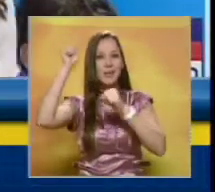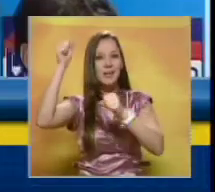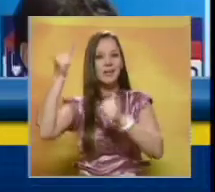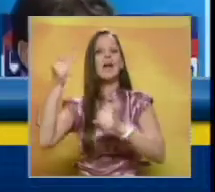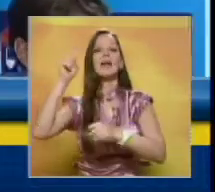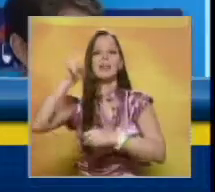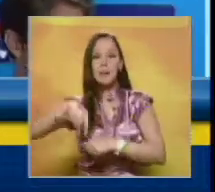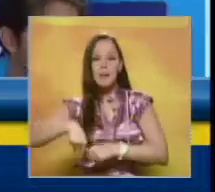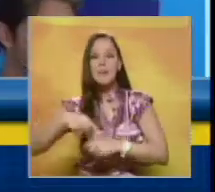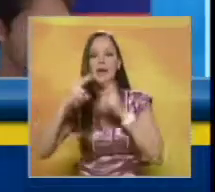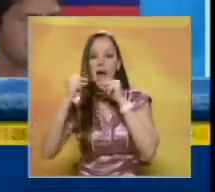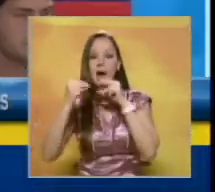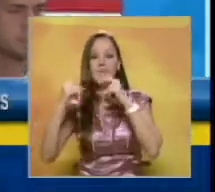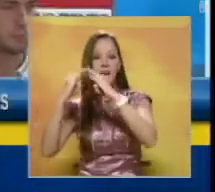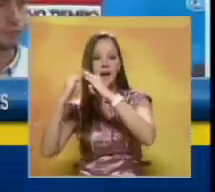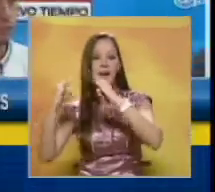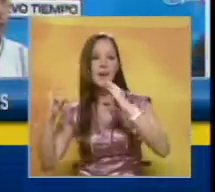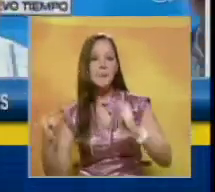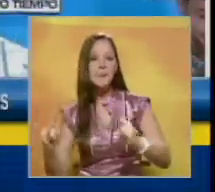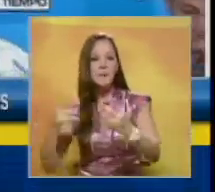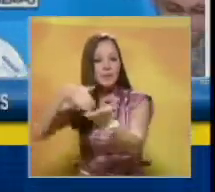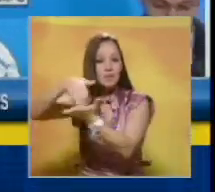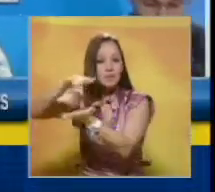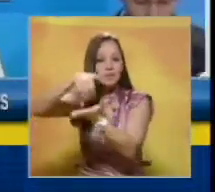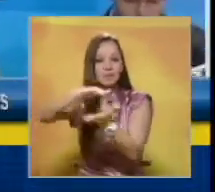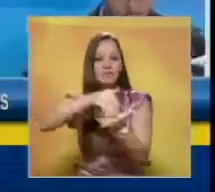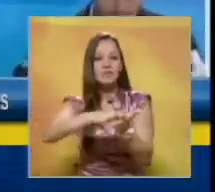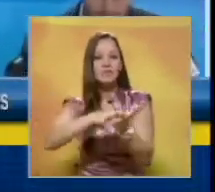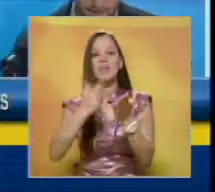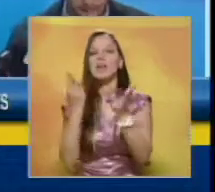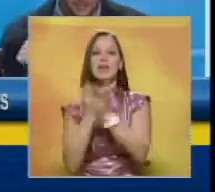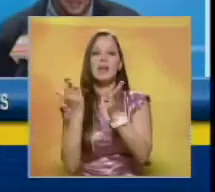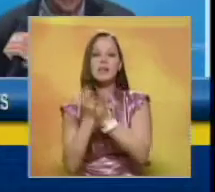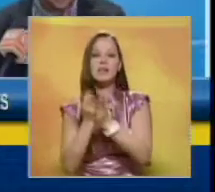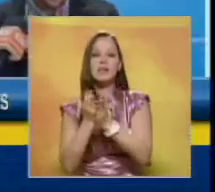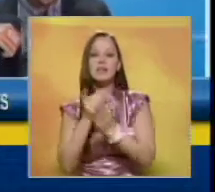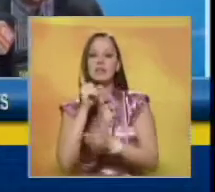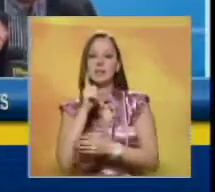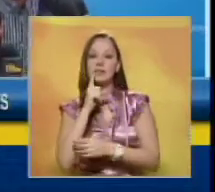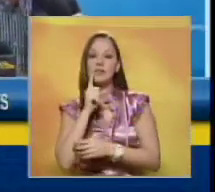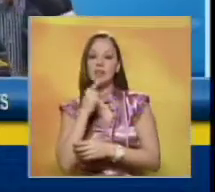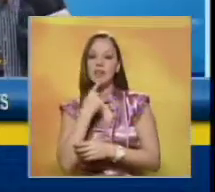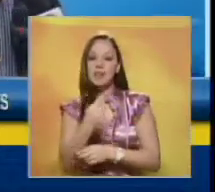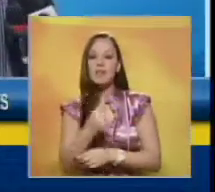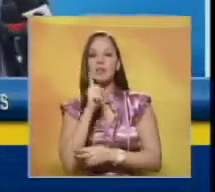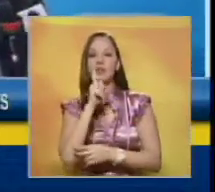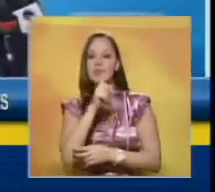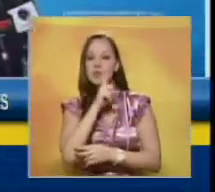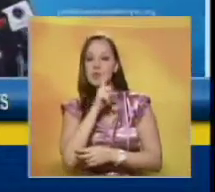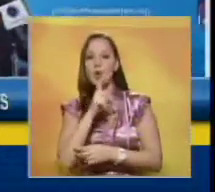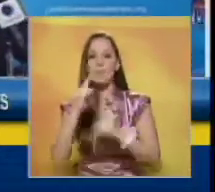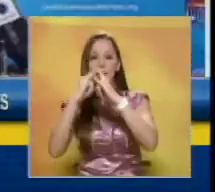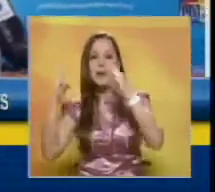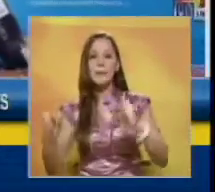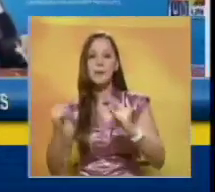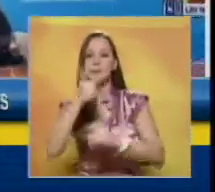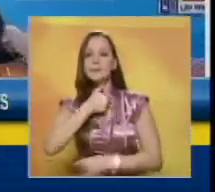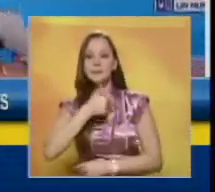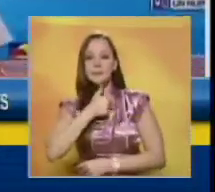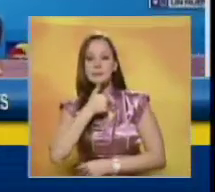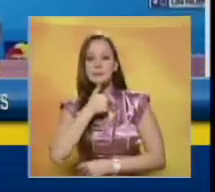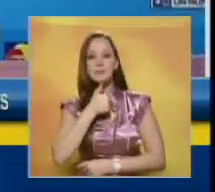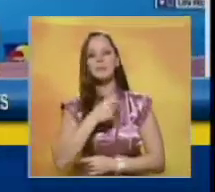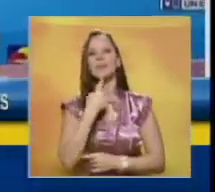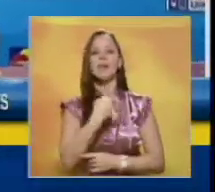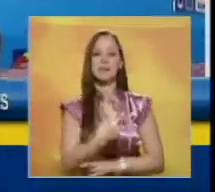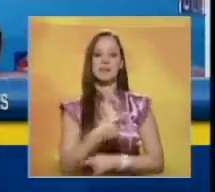desalojo de los campamentos estudiantiles, de los llamados campamentos de la resistencia. Vamos a escuchar parte de sus declaraciones. Y 18 en el estado de